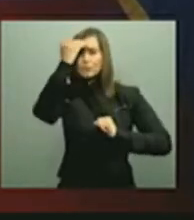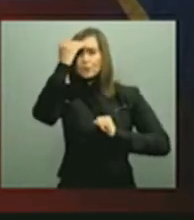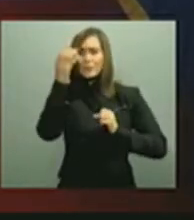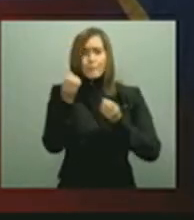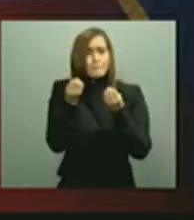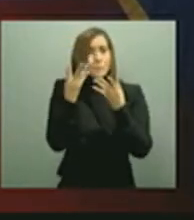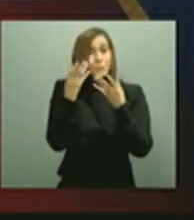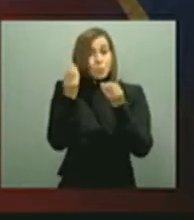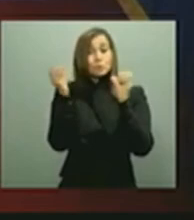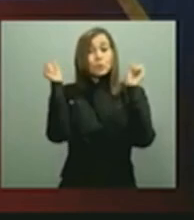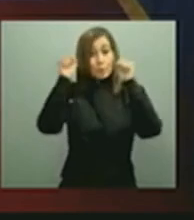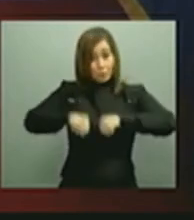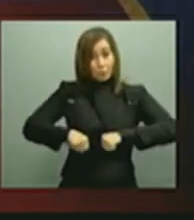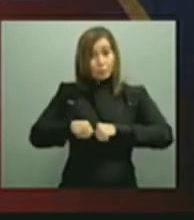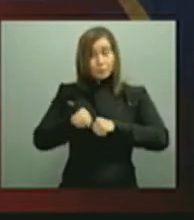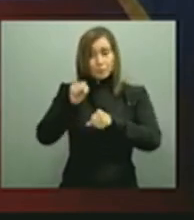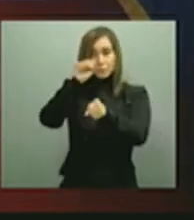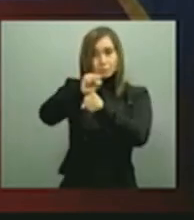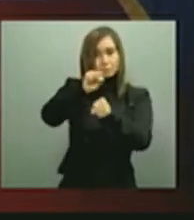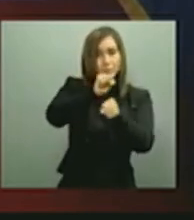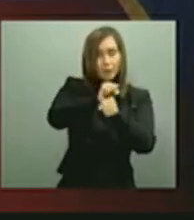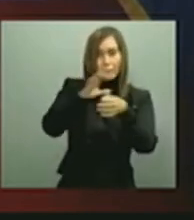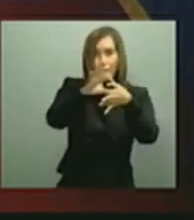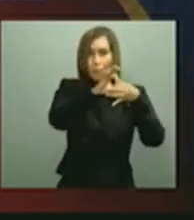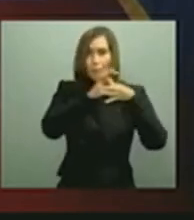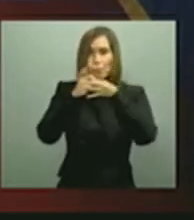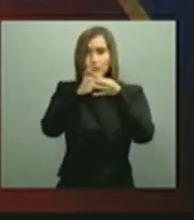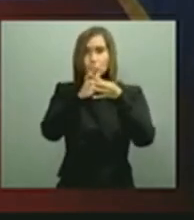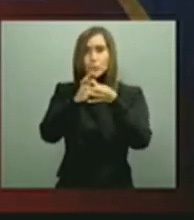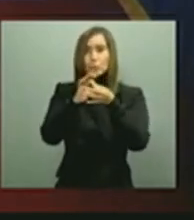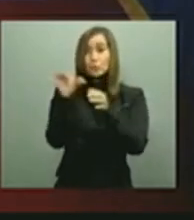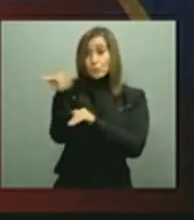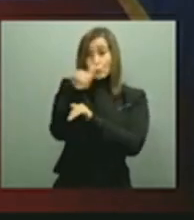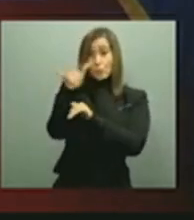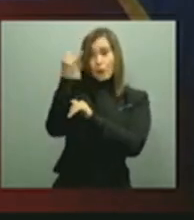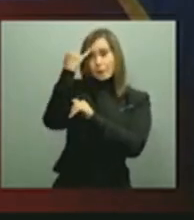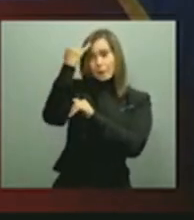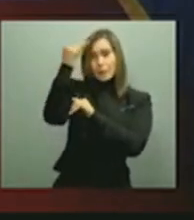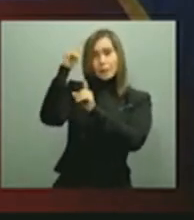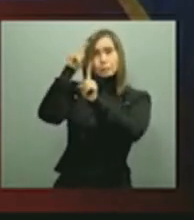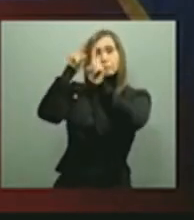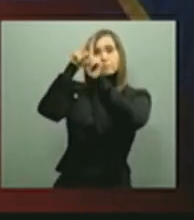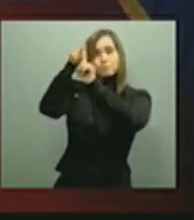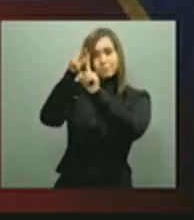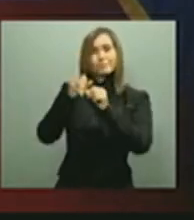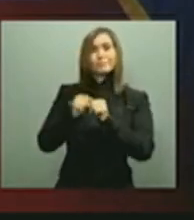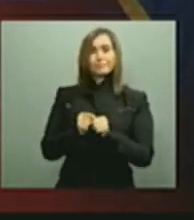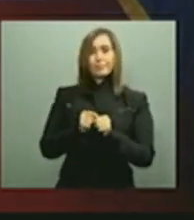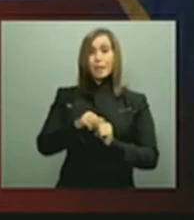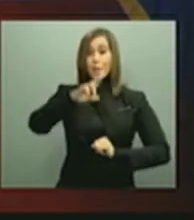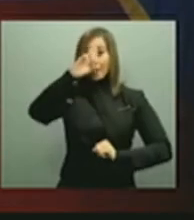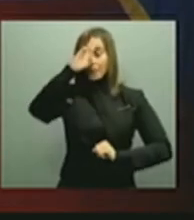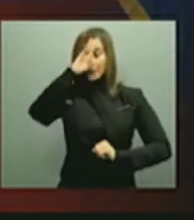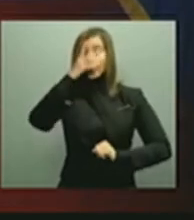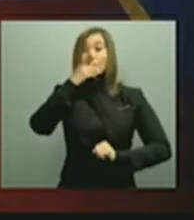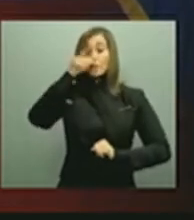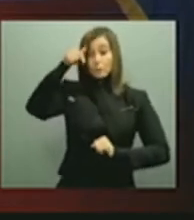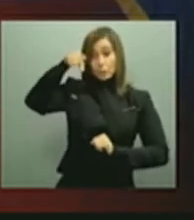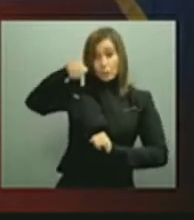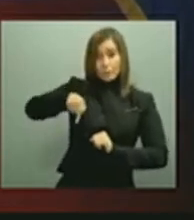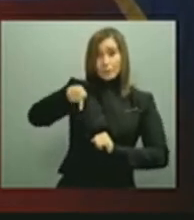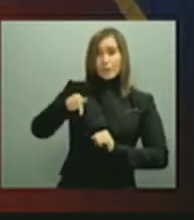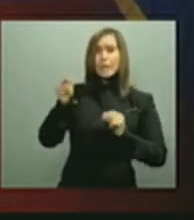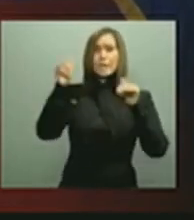la ciudadanía en sentido general, porque una parte estaba el personal sanitario enfrentando a las personas enfermas con COVID en